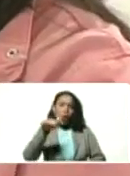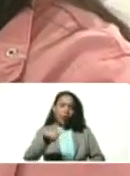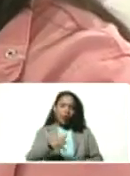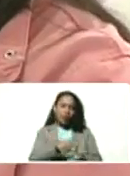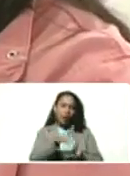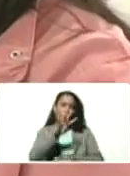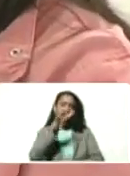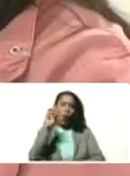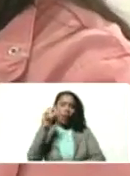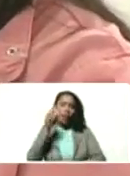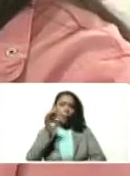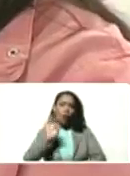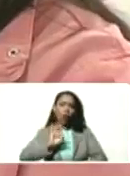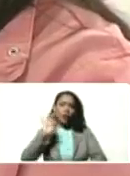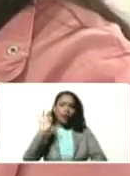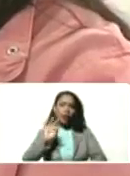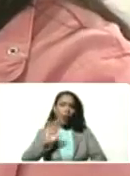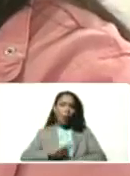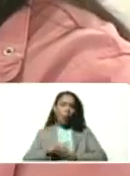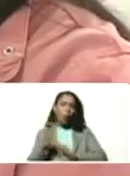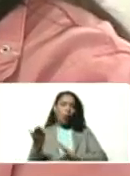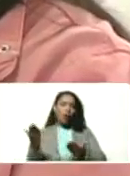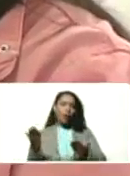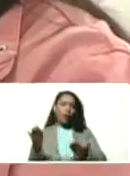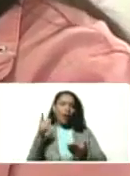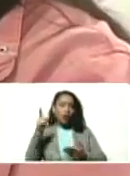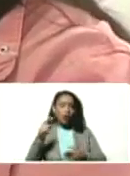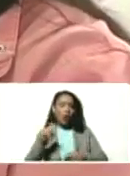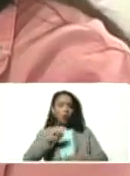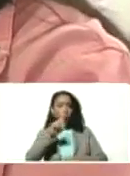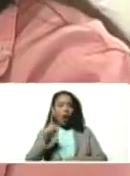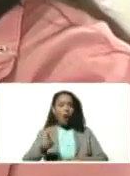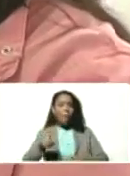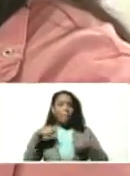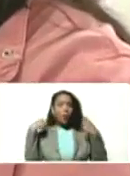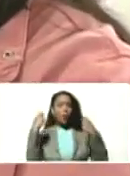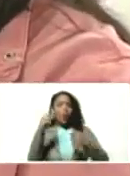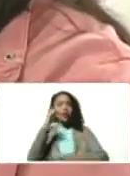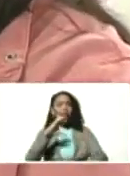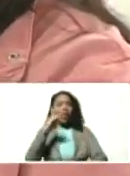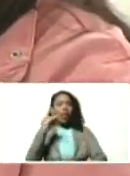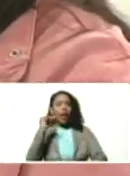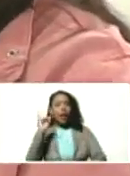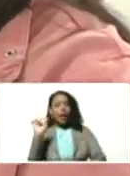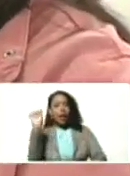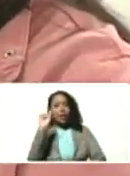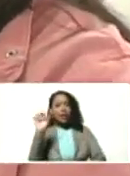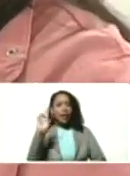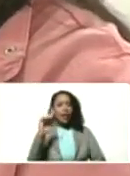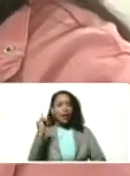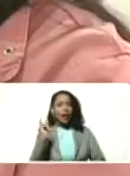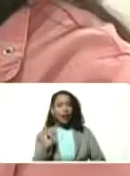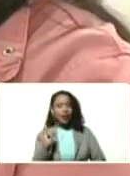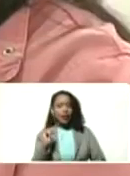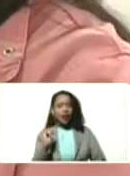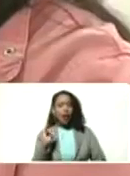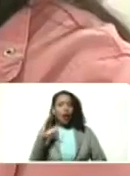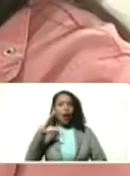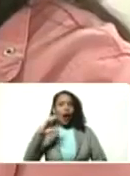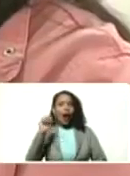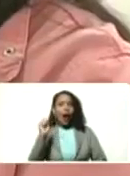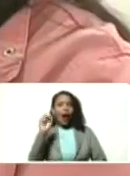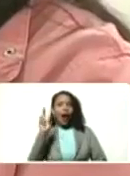un 40%, porque son los consultorios populares, los CDI, los SRI, los CAT, y